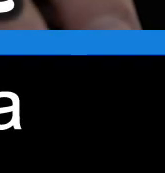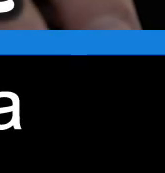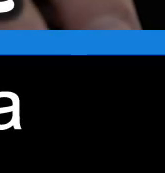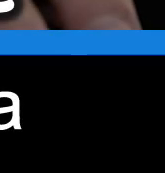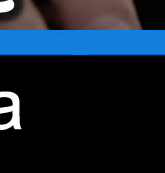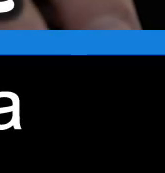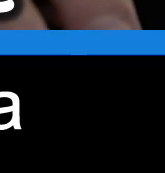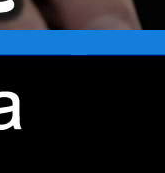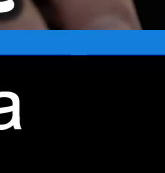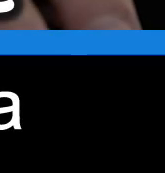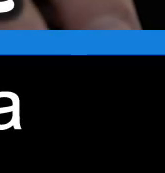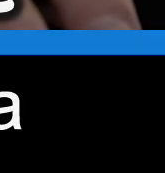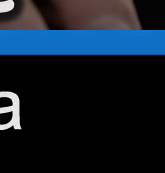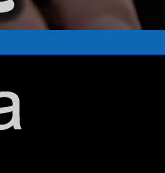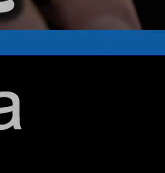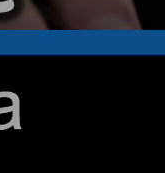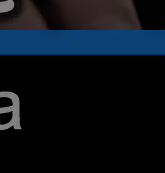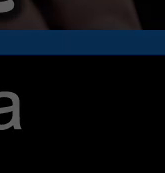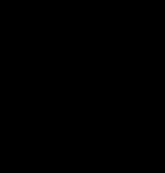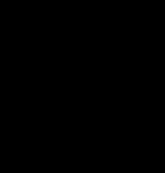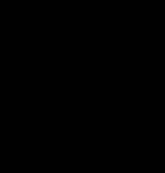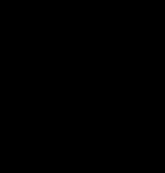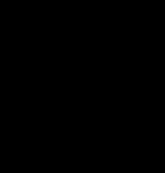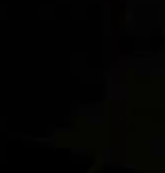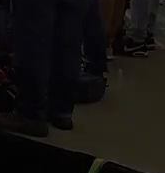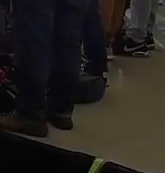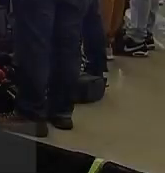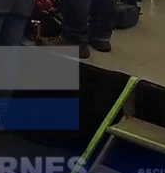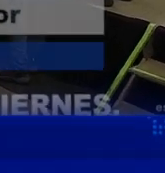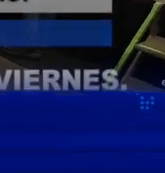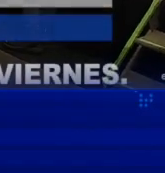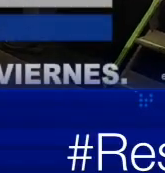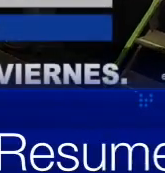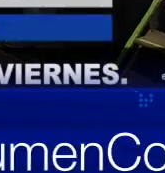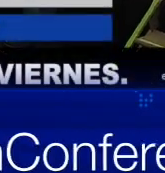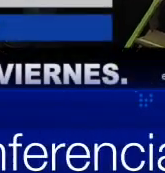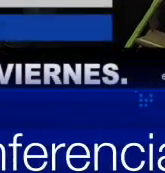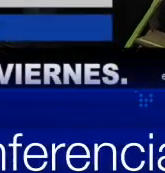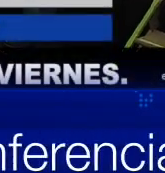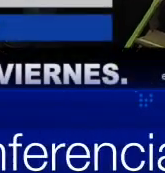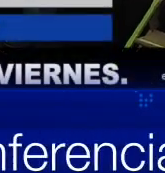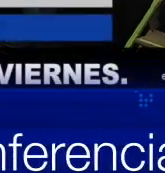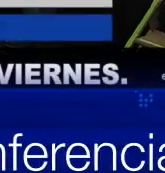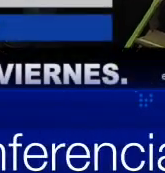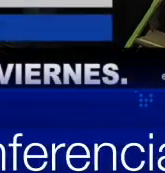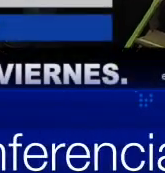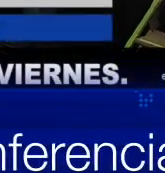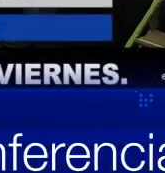En la conferencia de hoy, el presidente Andrés Manuel López Obrador Me da mucho gusto